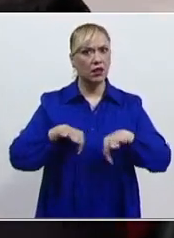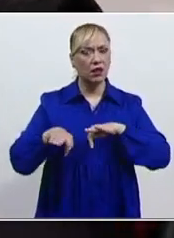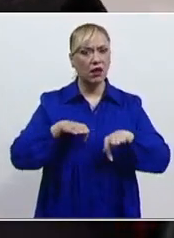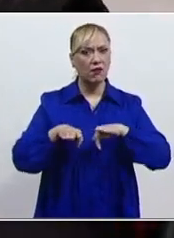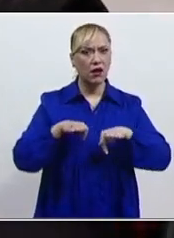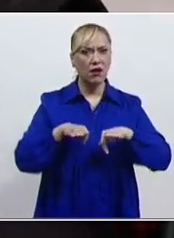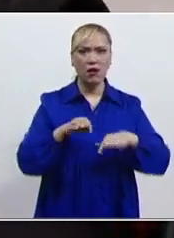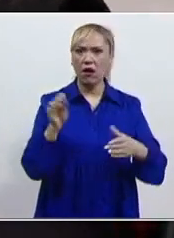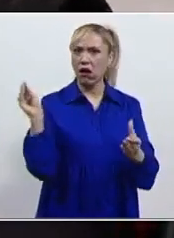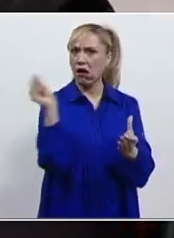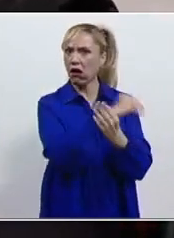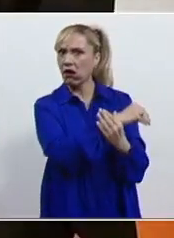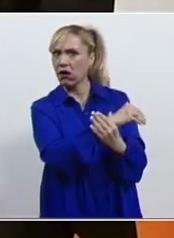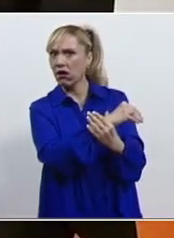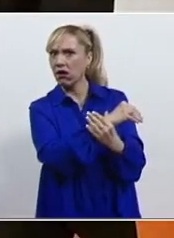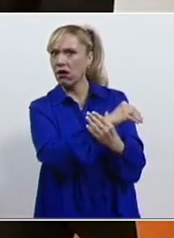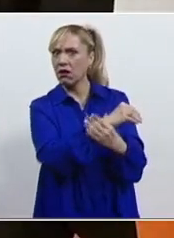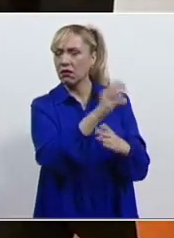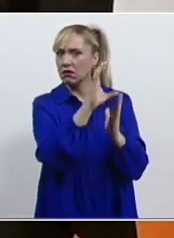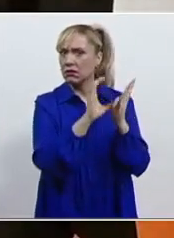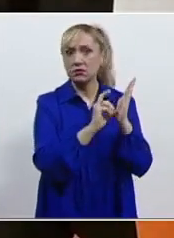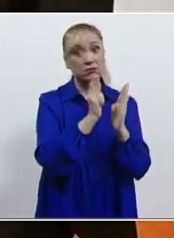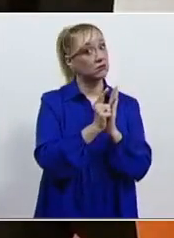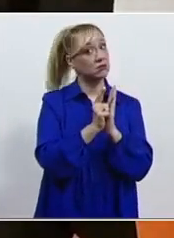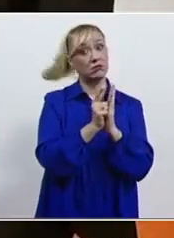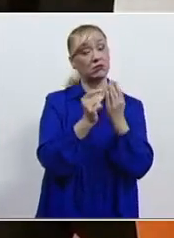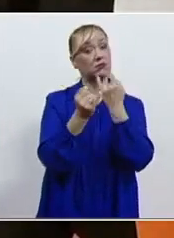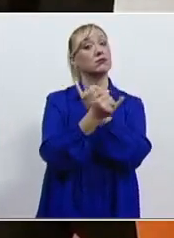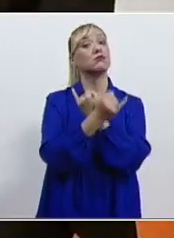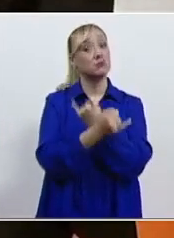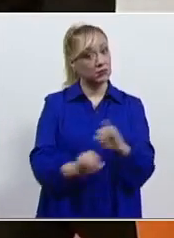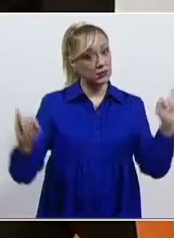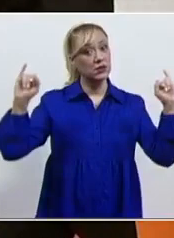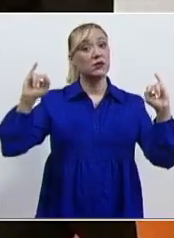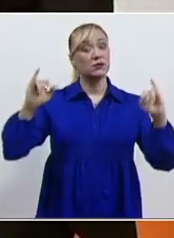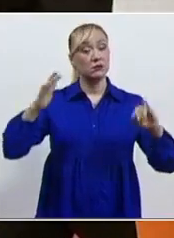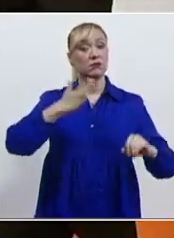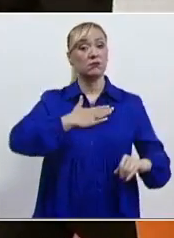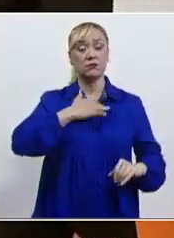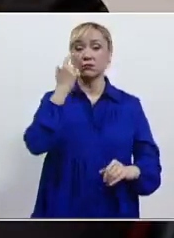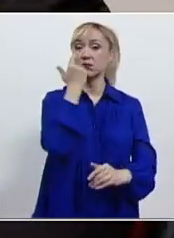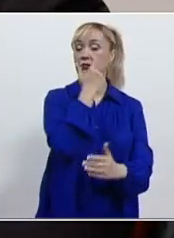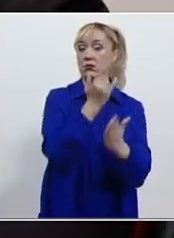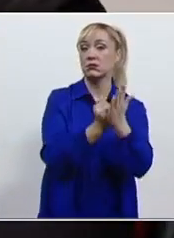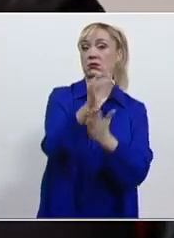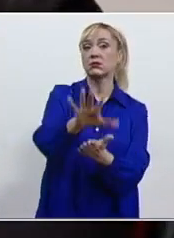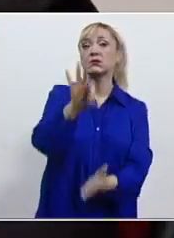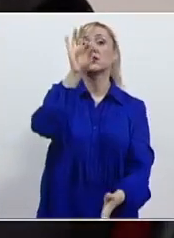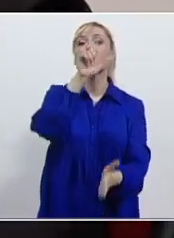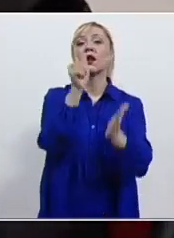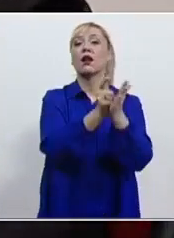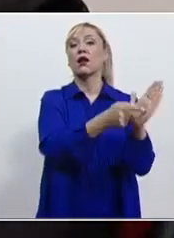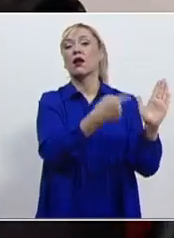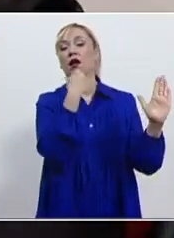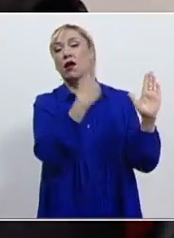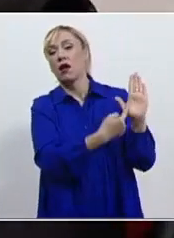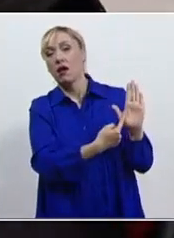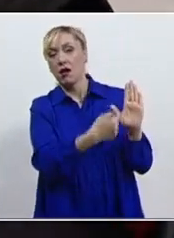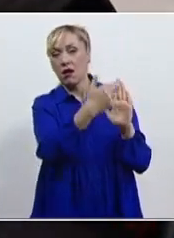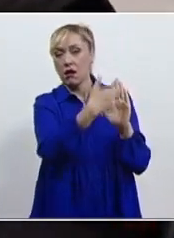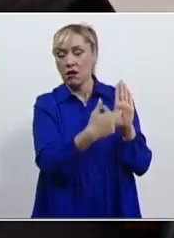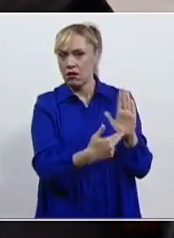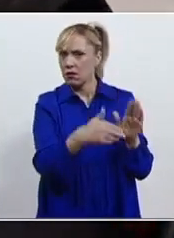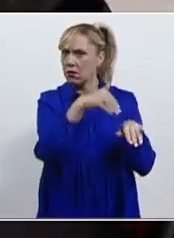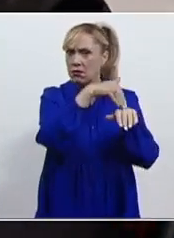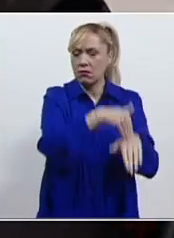manera independiente y autónoma. Preciso que la independencia judicial es una garantía para la sociedad que permite proteger la